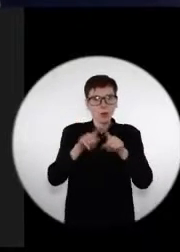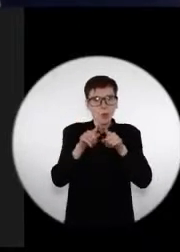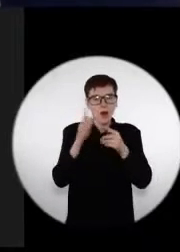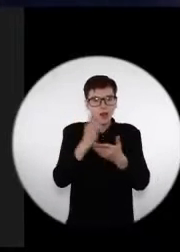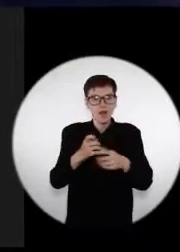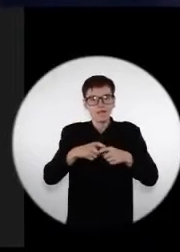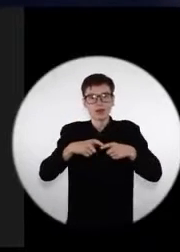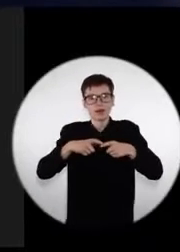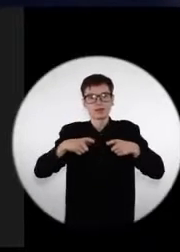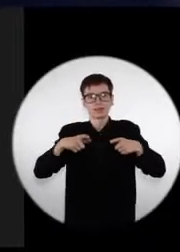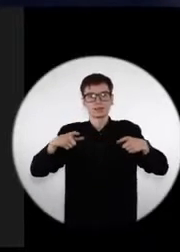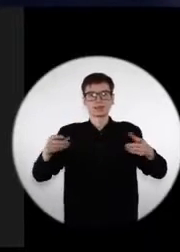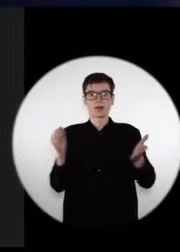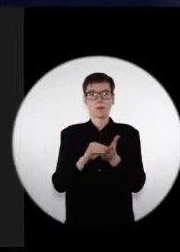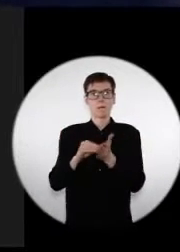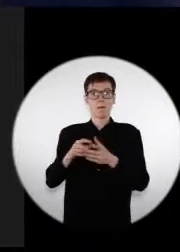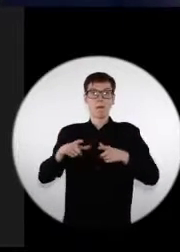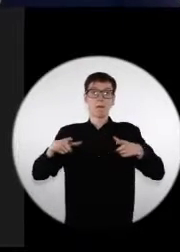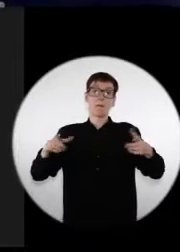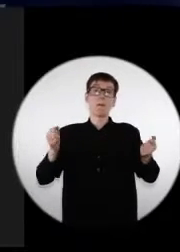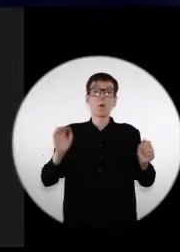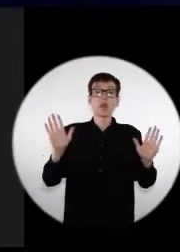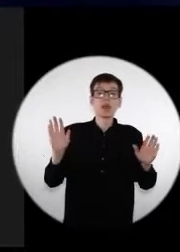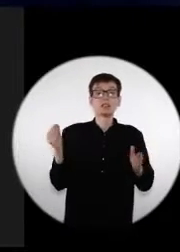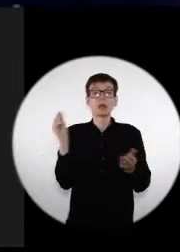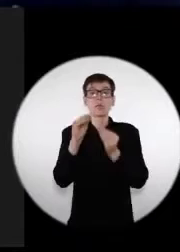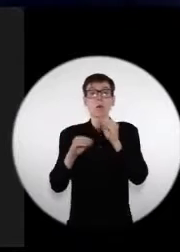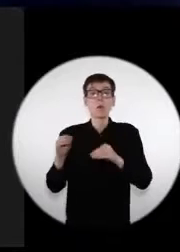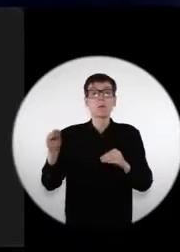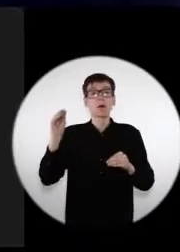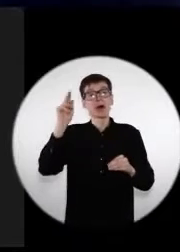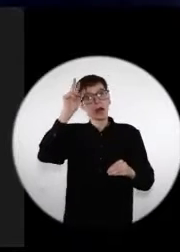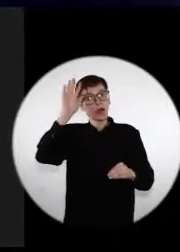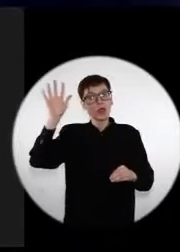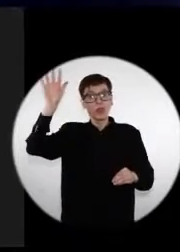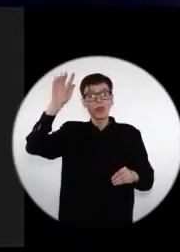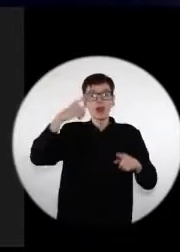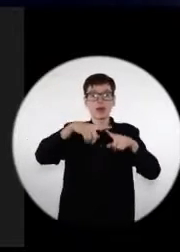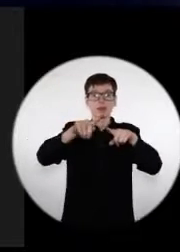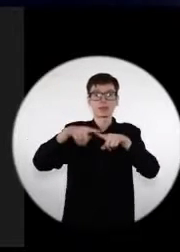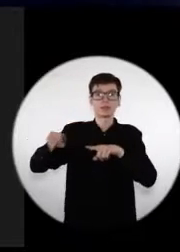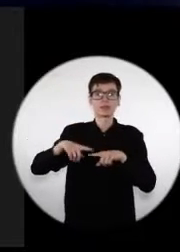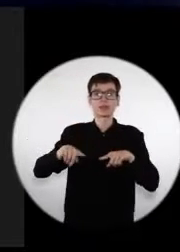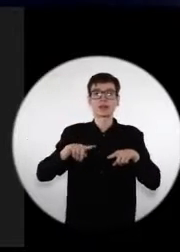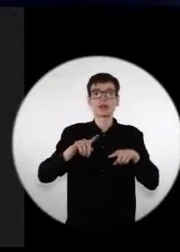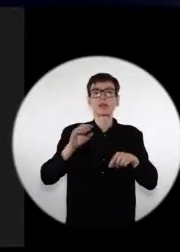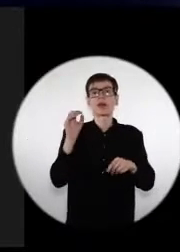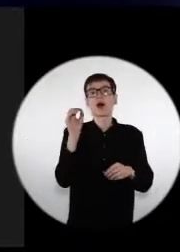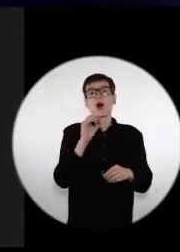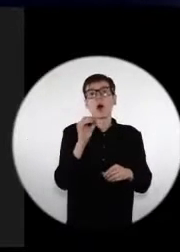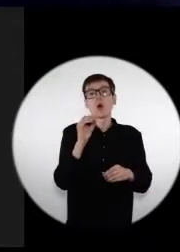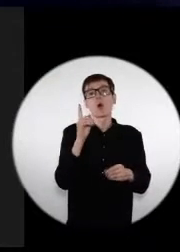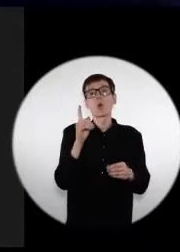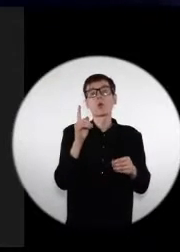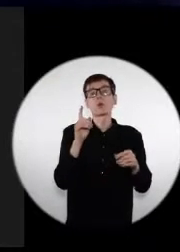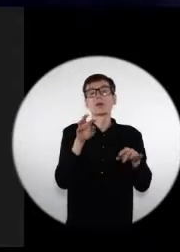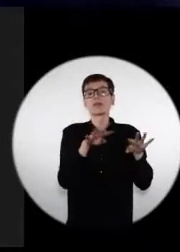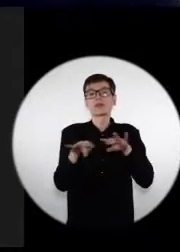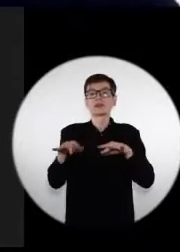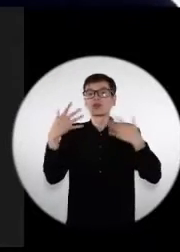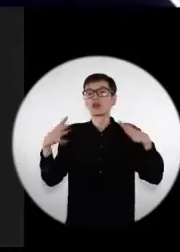transmitido por internet va también debería crecer bastante y por lo tanto deberían empezar a aparecer quizás